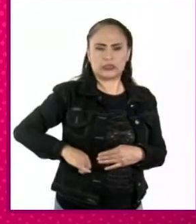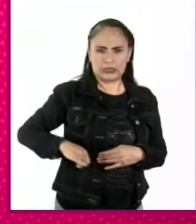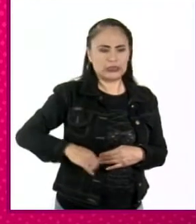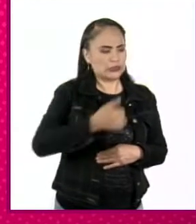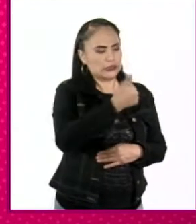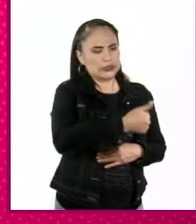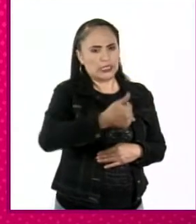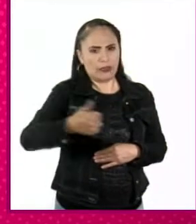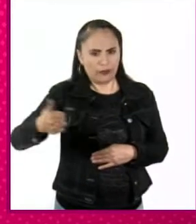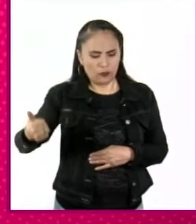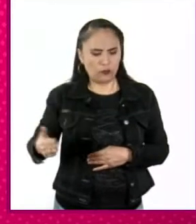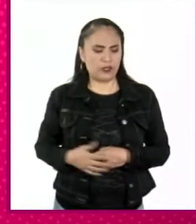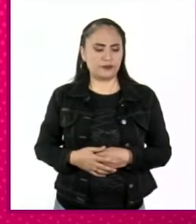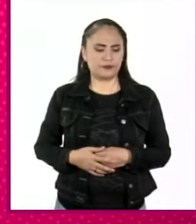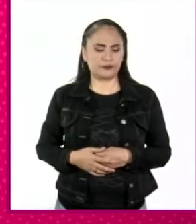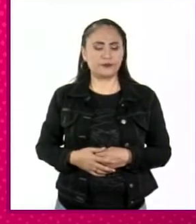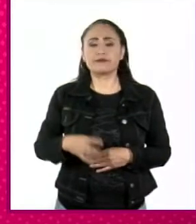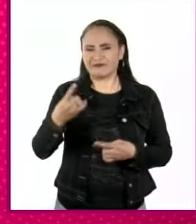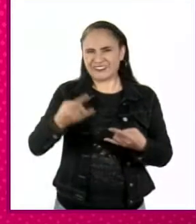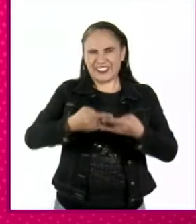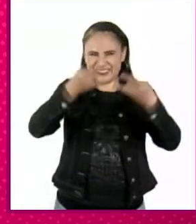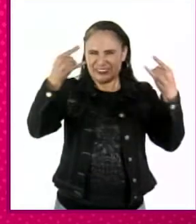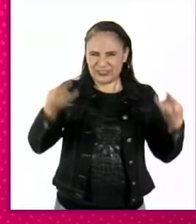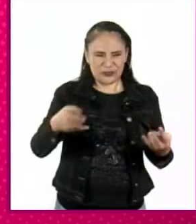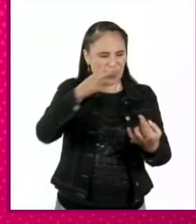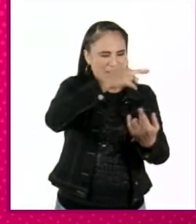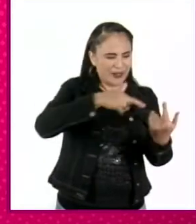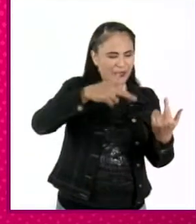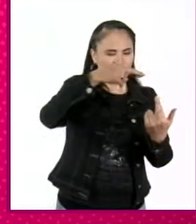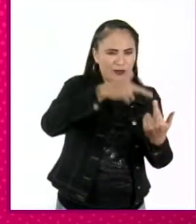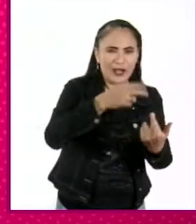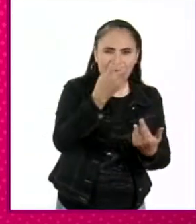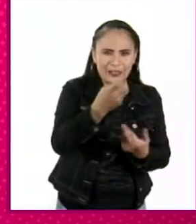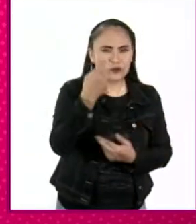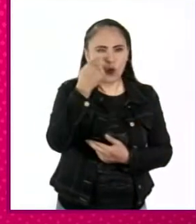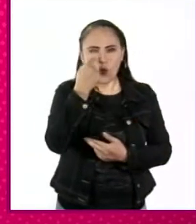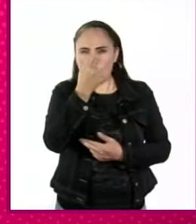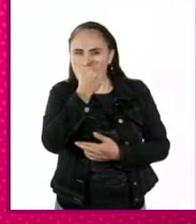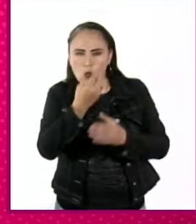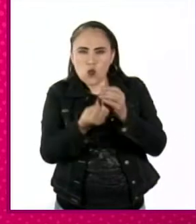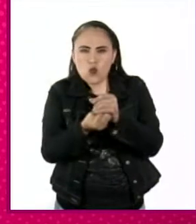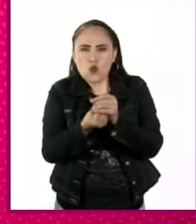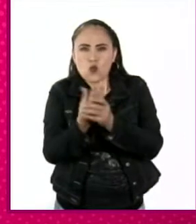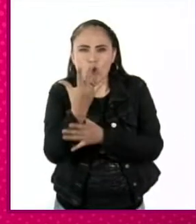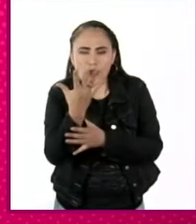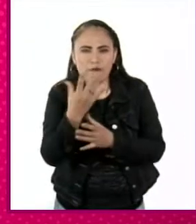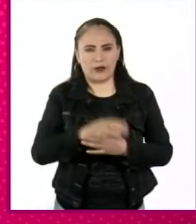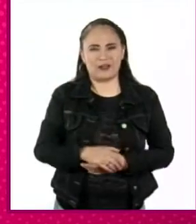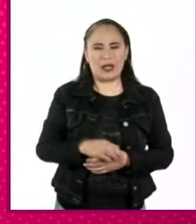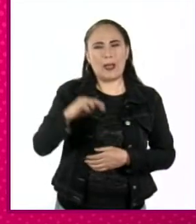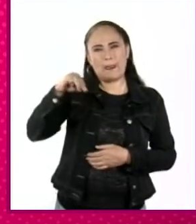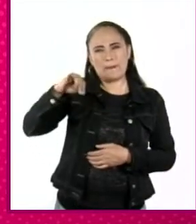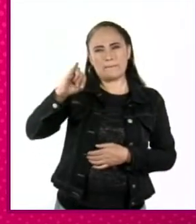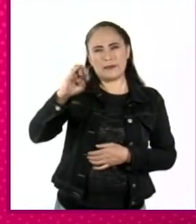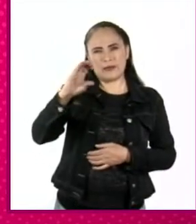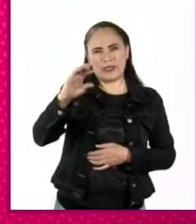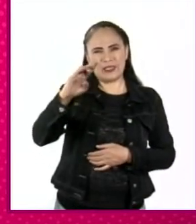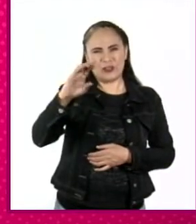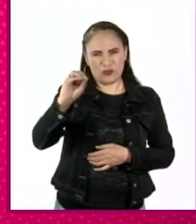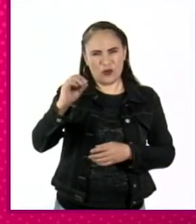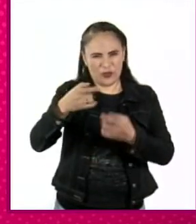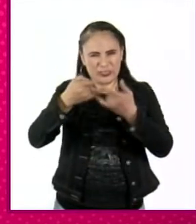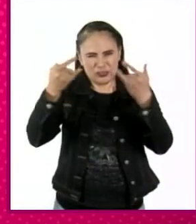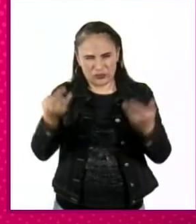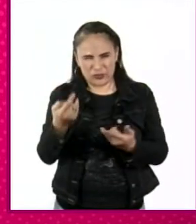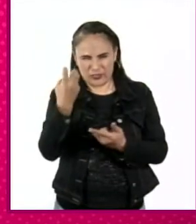regional precisamente surge por este tipo de enfoques, gracias al enfoque de la microhistoria. Ha habido